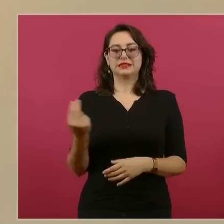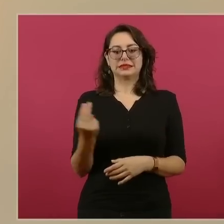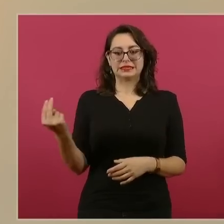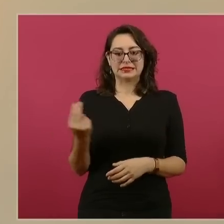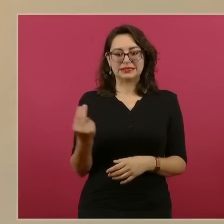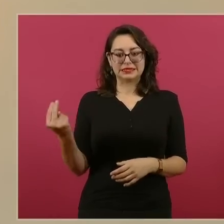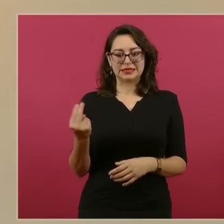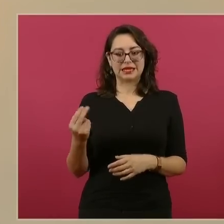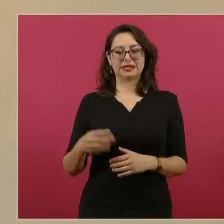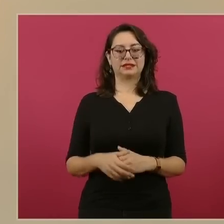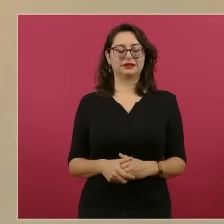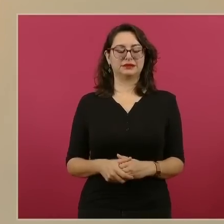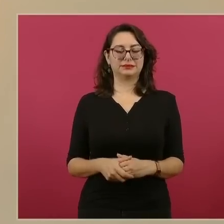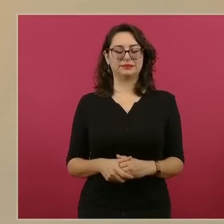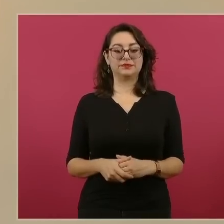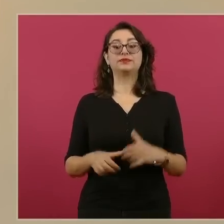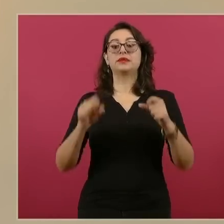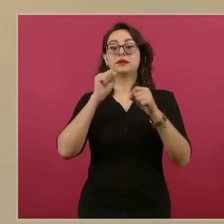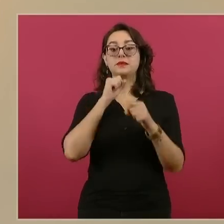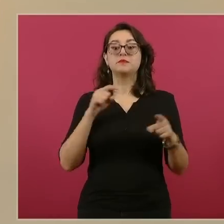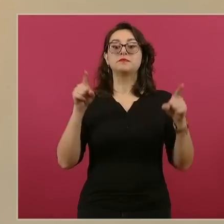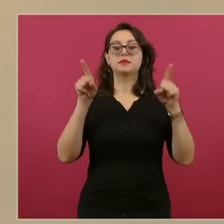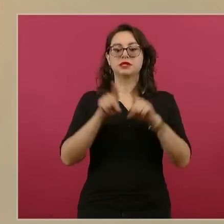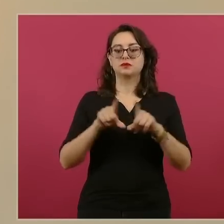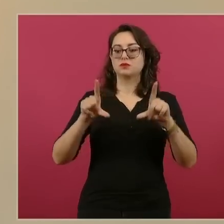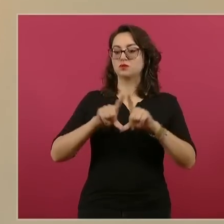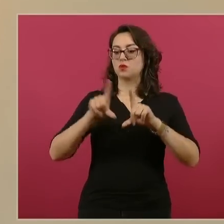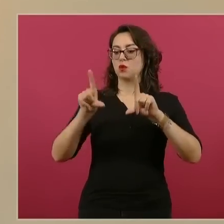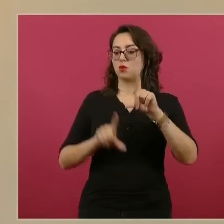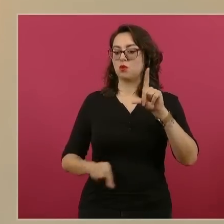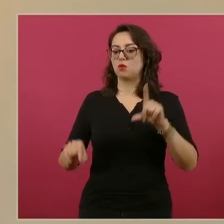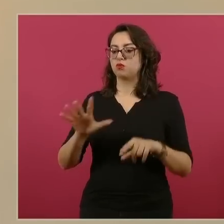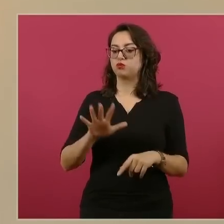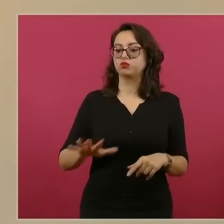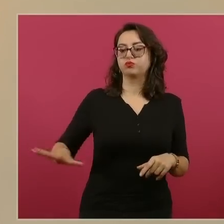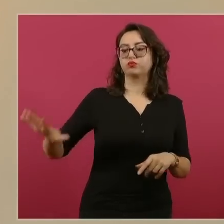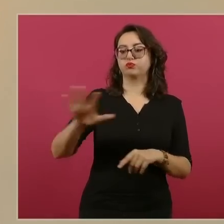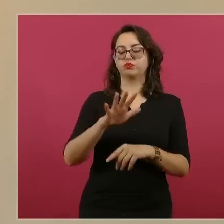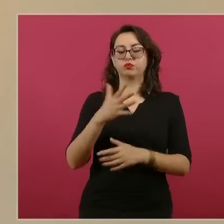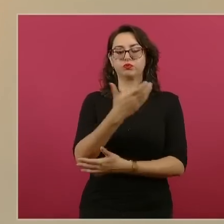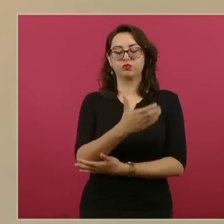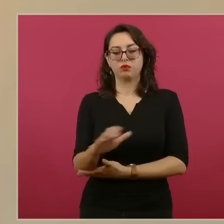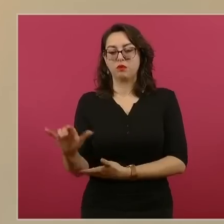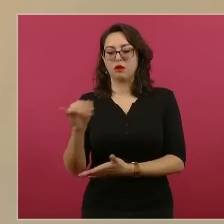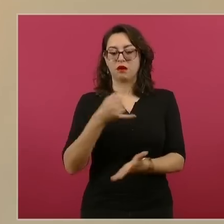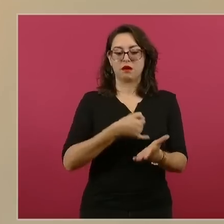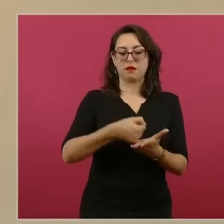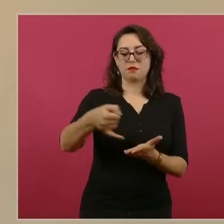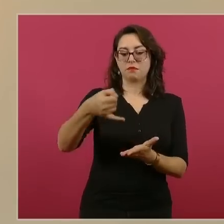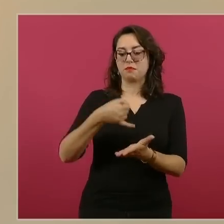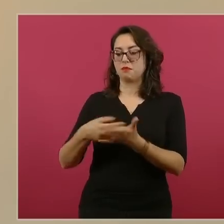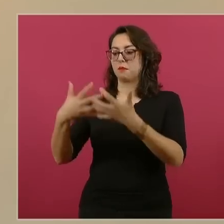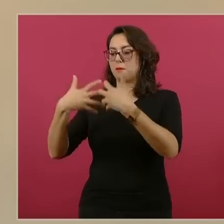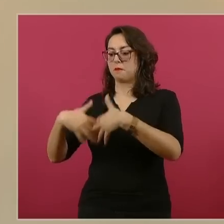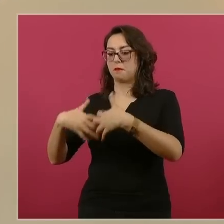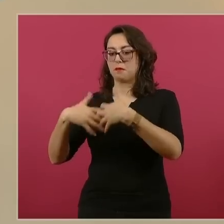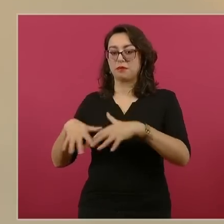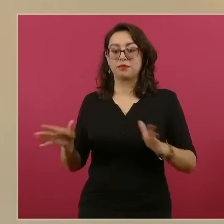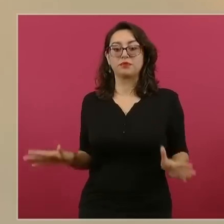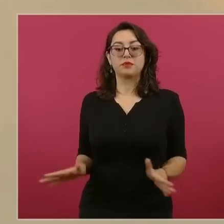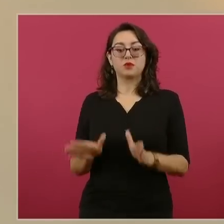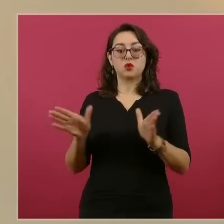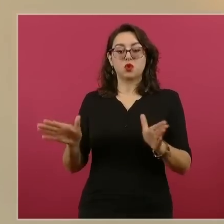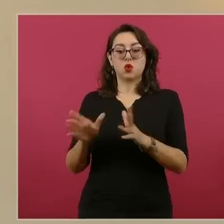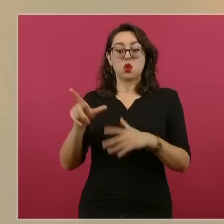y se propone lograr el desarrollo nacional, en particular el de la agricultura y la industria, mediante la intervención de un